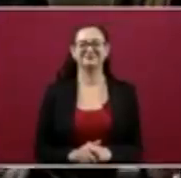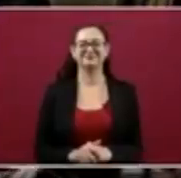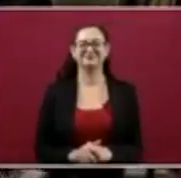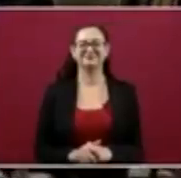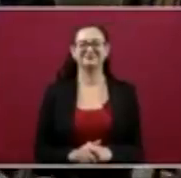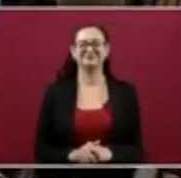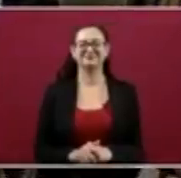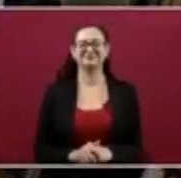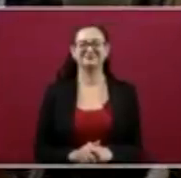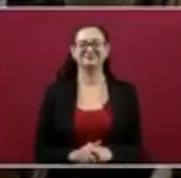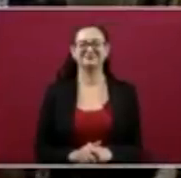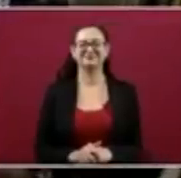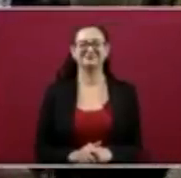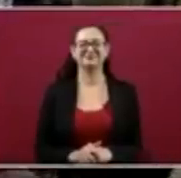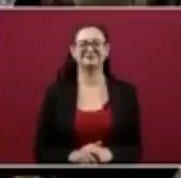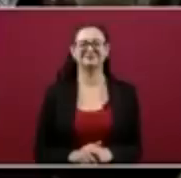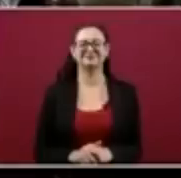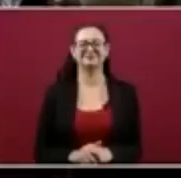Bueno, pues